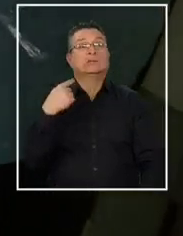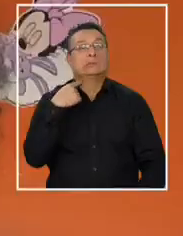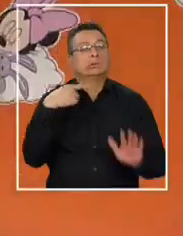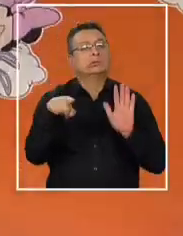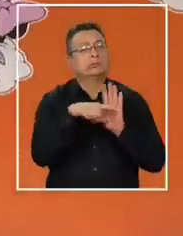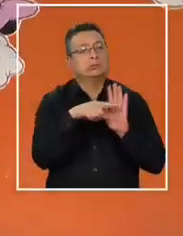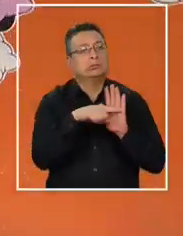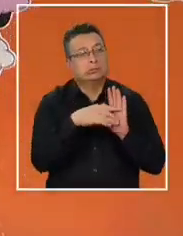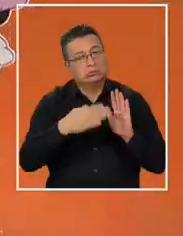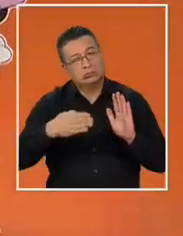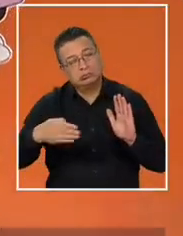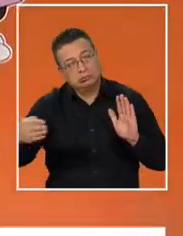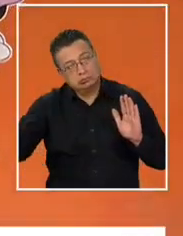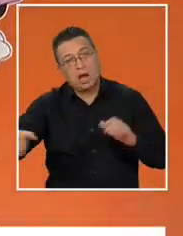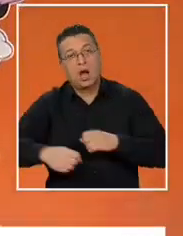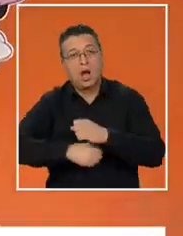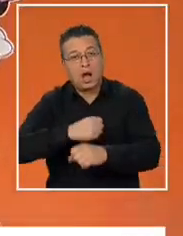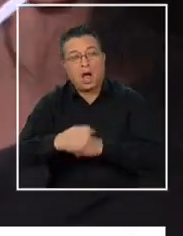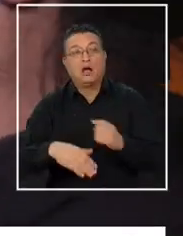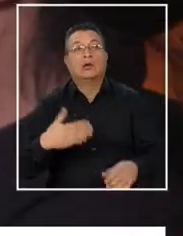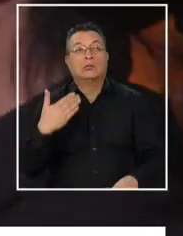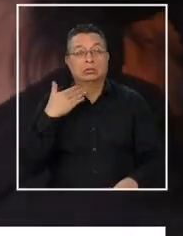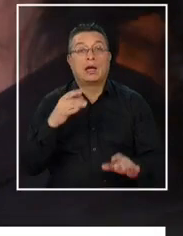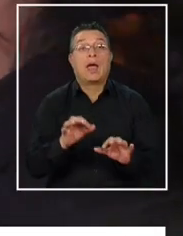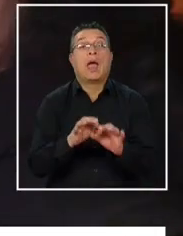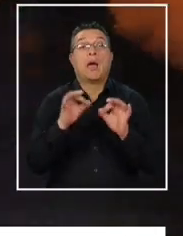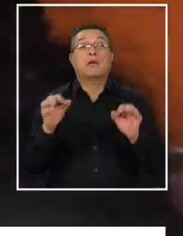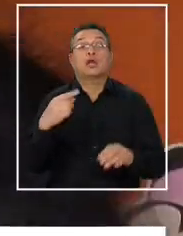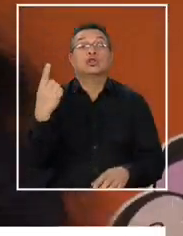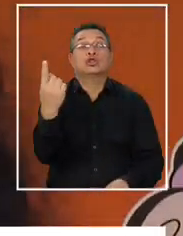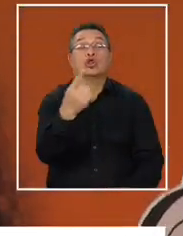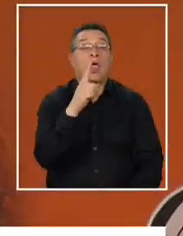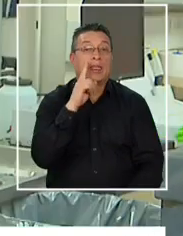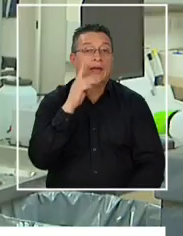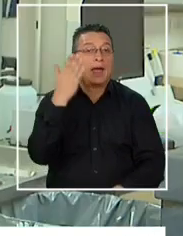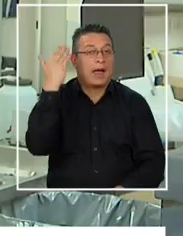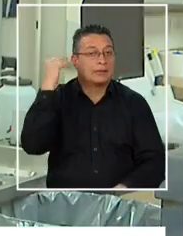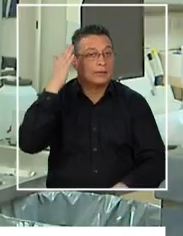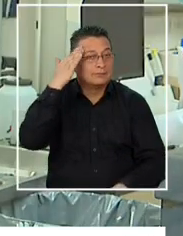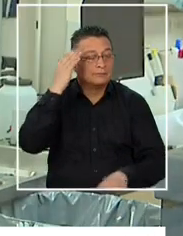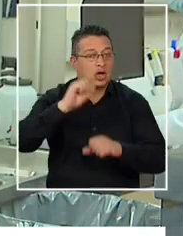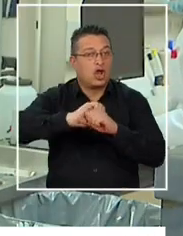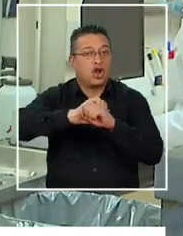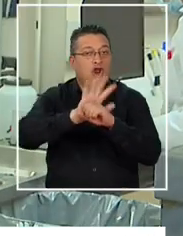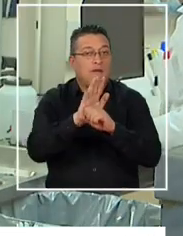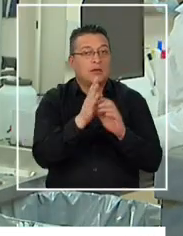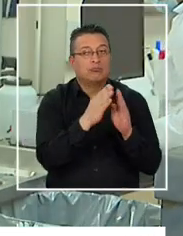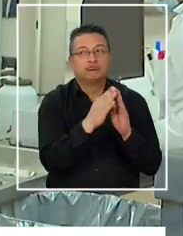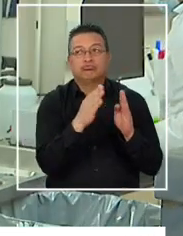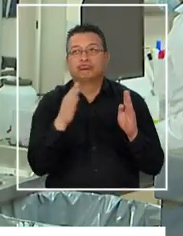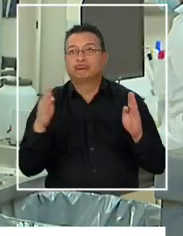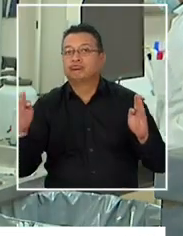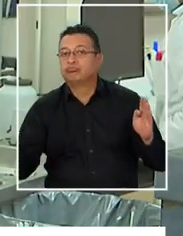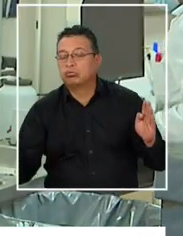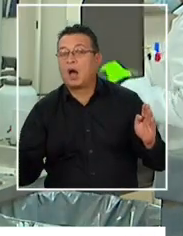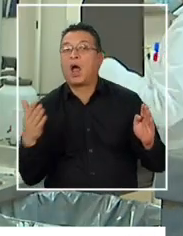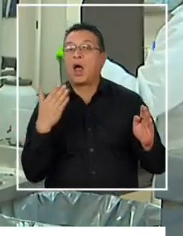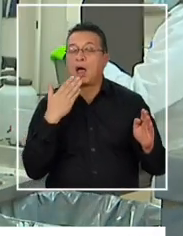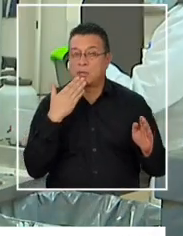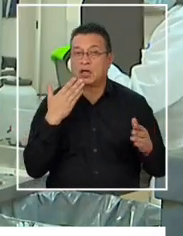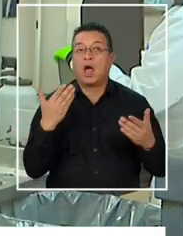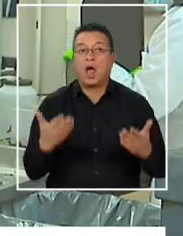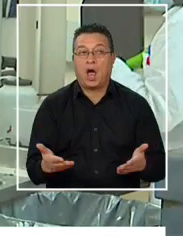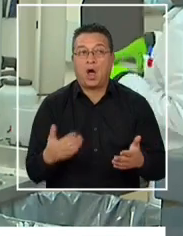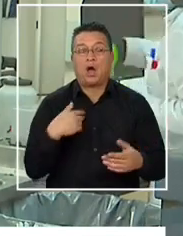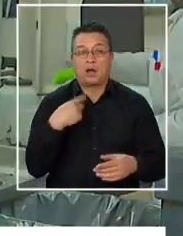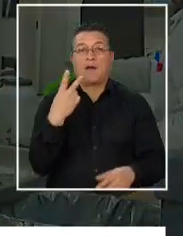que se han ido caracterizando, especialmente todo lo que aprendimos con COVID, ¿verdad? Lo que es el COVID prolongado, por ejemplo, se está hablando ya de